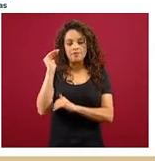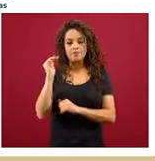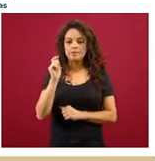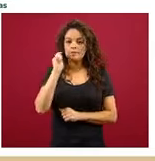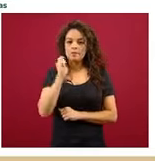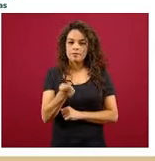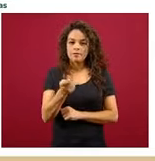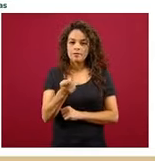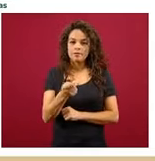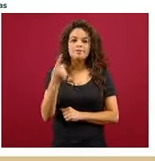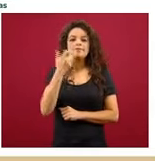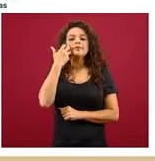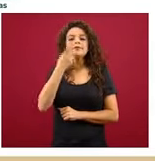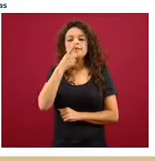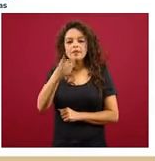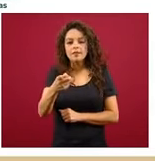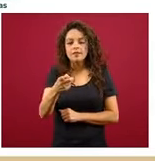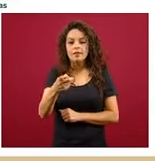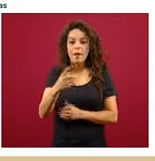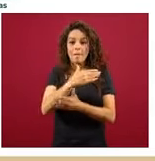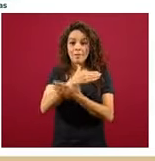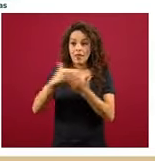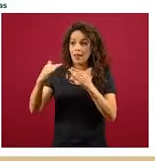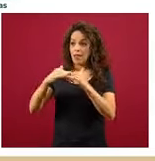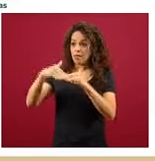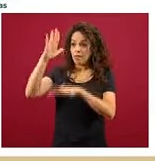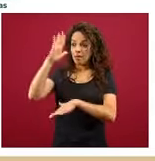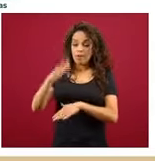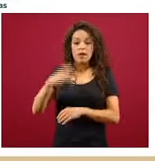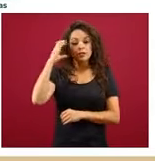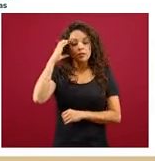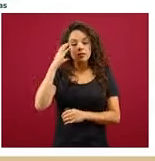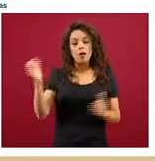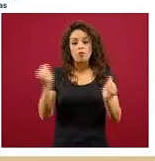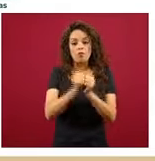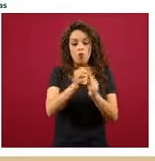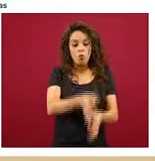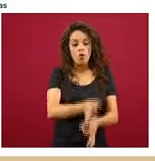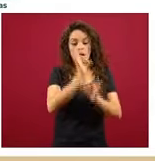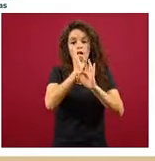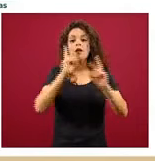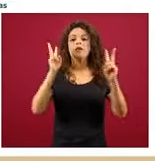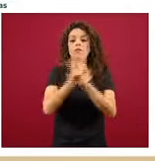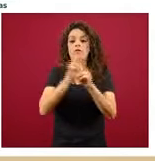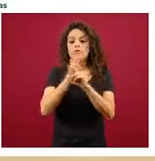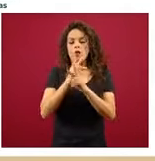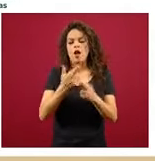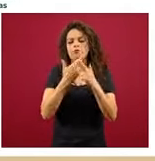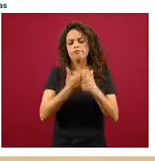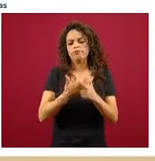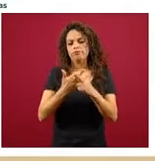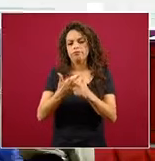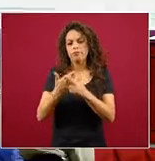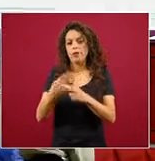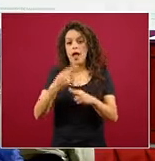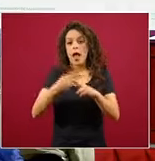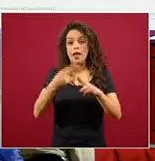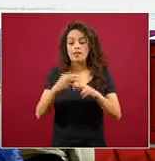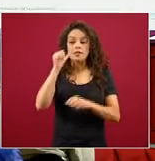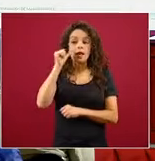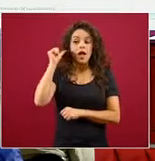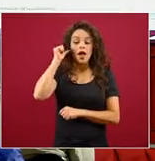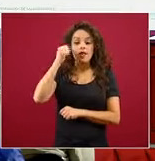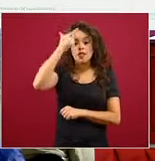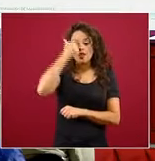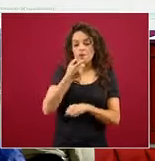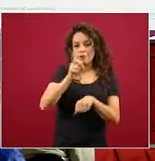mitad del total de sus camas con ventilador disponibles al corte del día de ayer. La siguiente, por